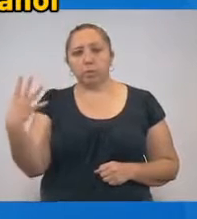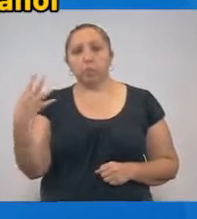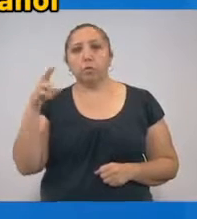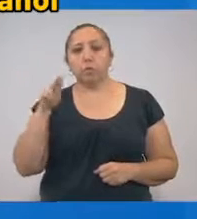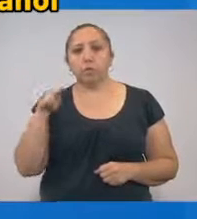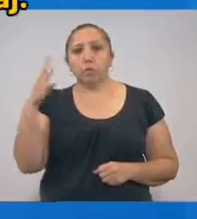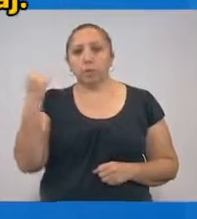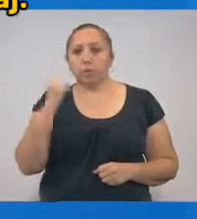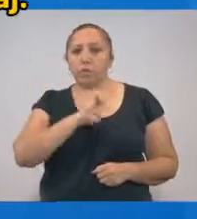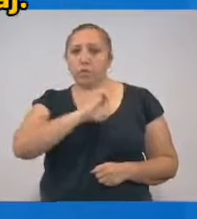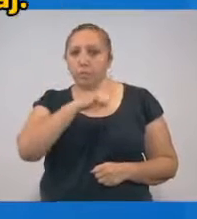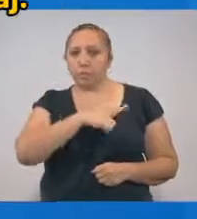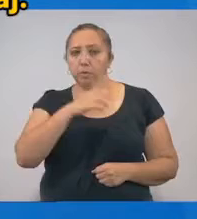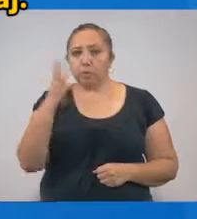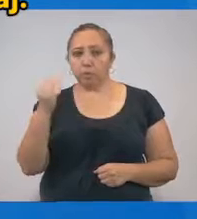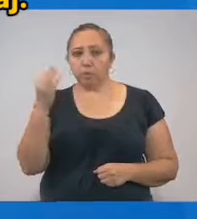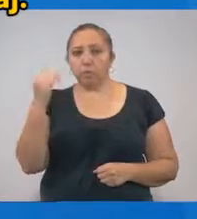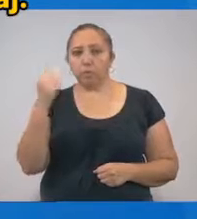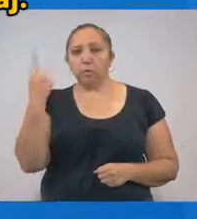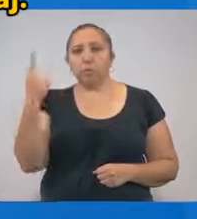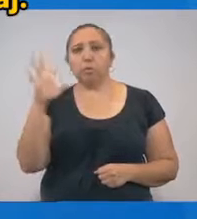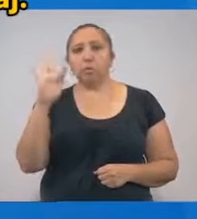9992-008489 en español y